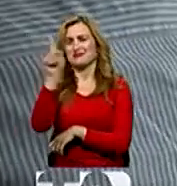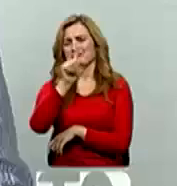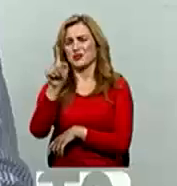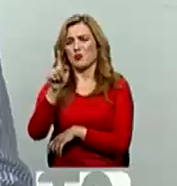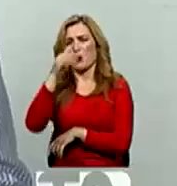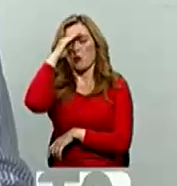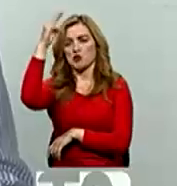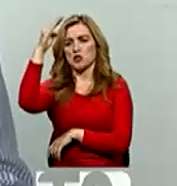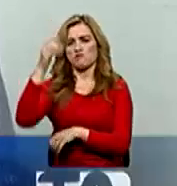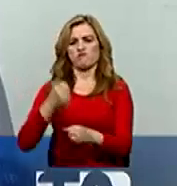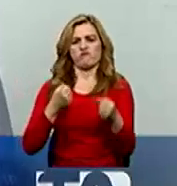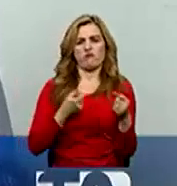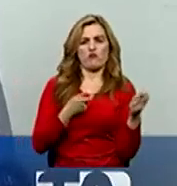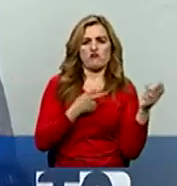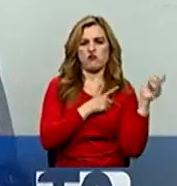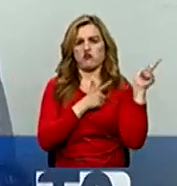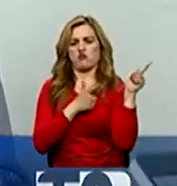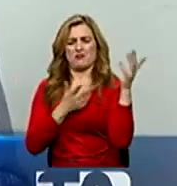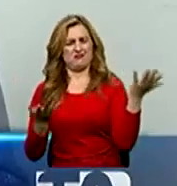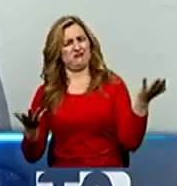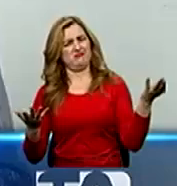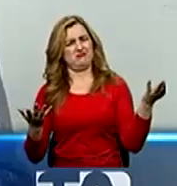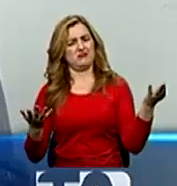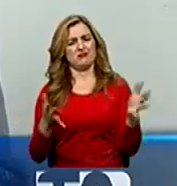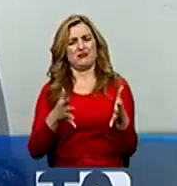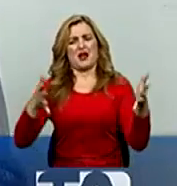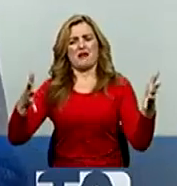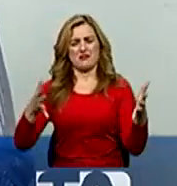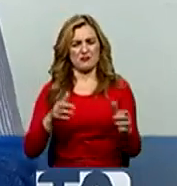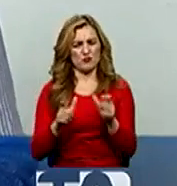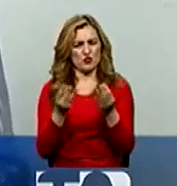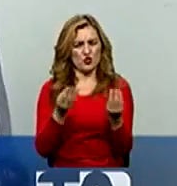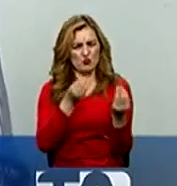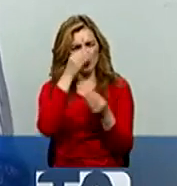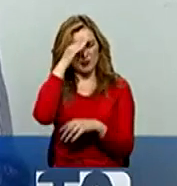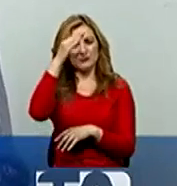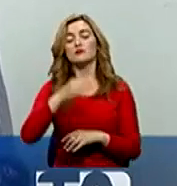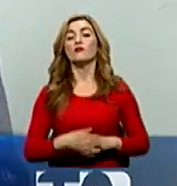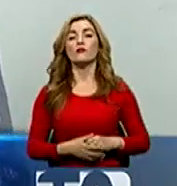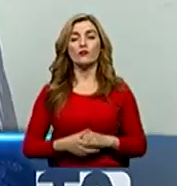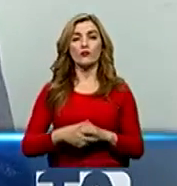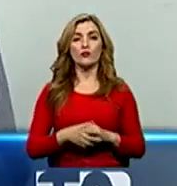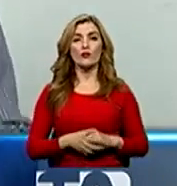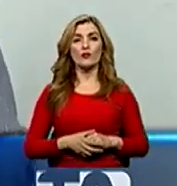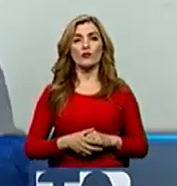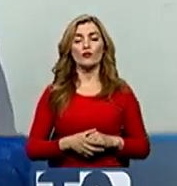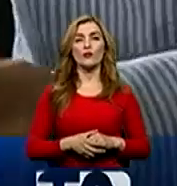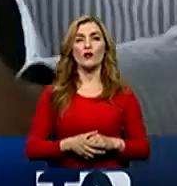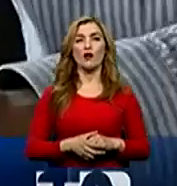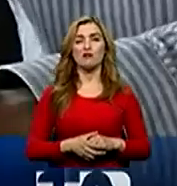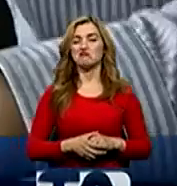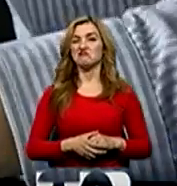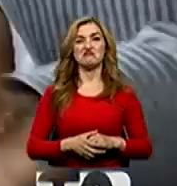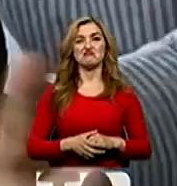pública. Consideramos que un despliegue de fuerza tan grande que tiene, o que como el que se dio ahora, no es proporcional.